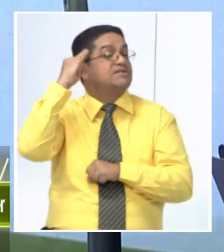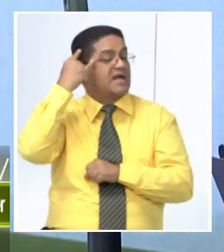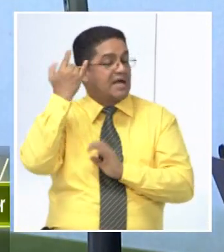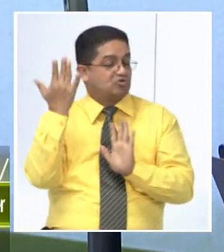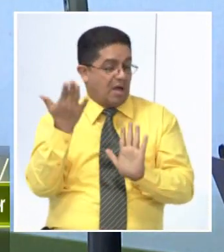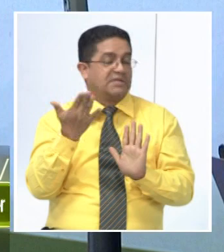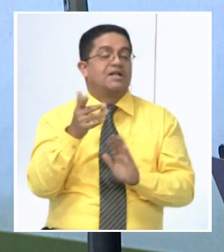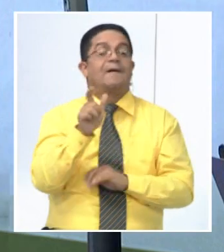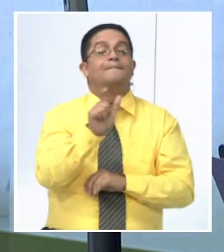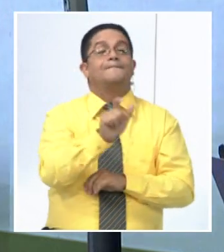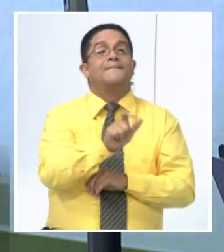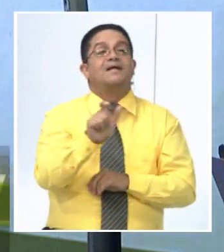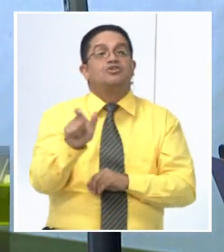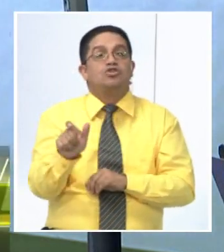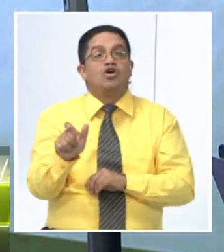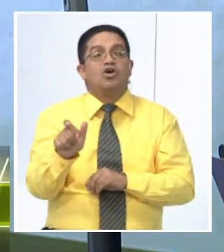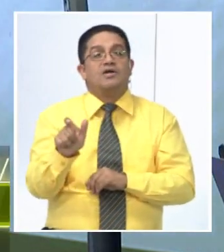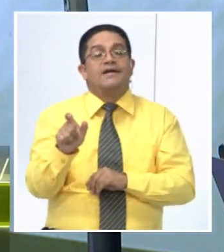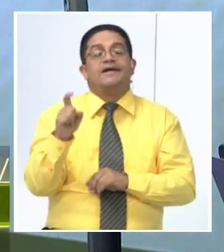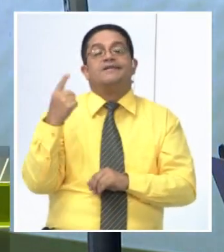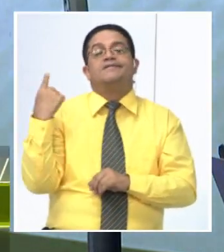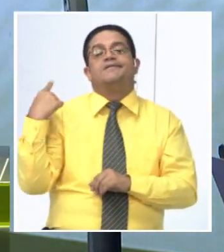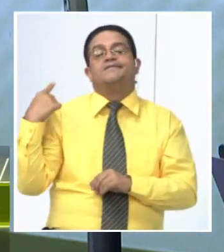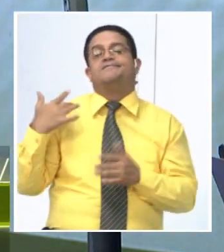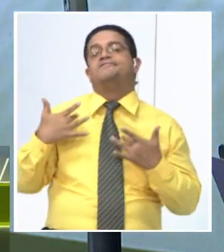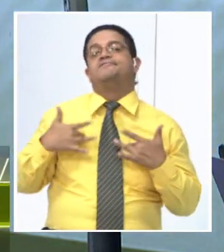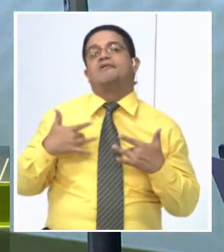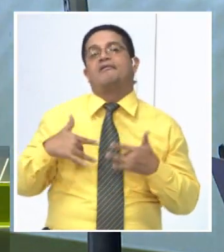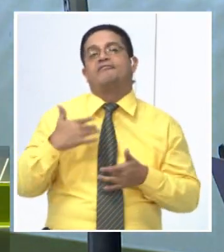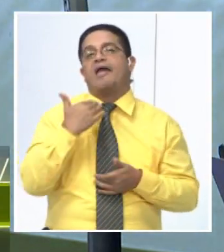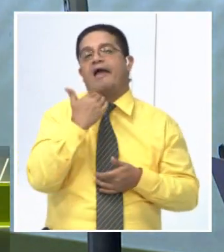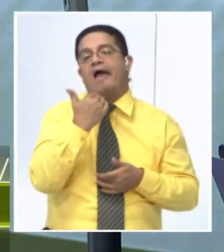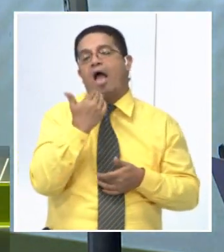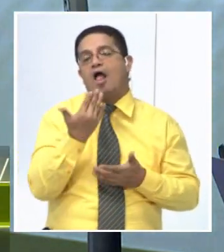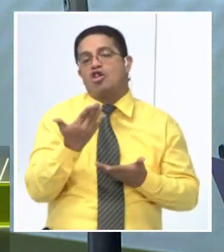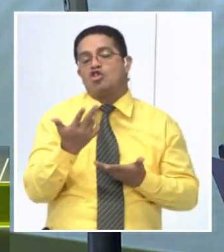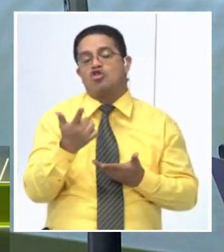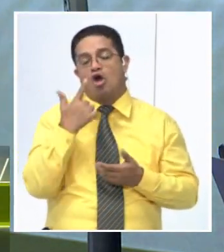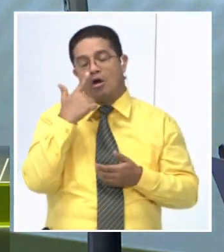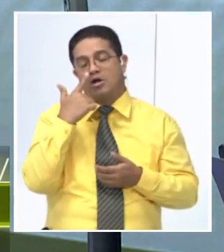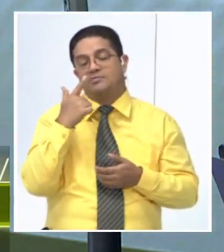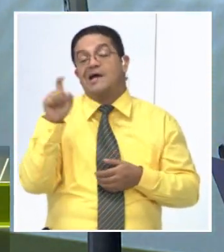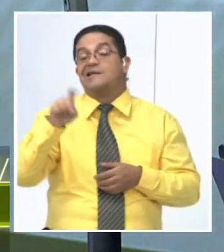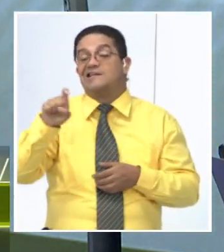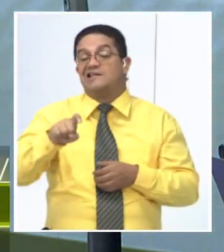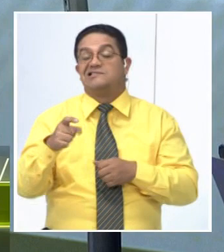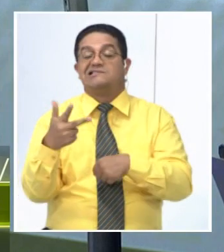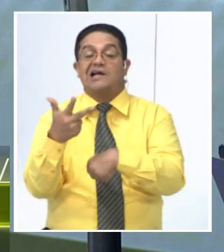un paciente o una paciente tiene síntomas que tengan indicación de colonoscopia